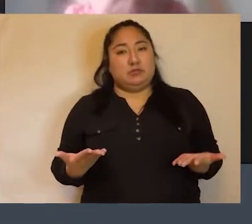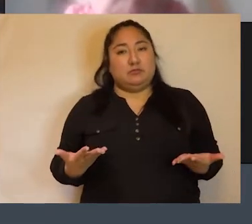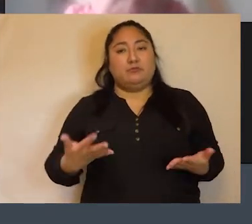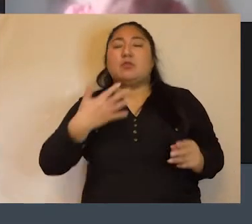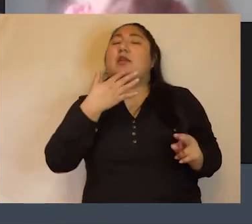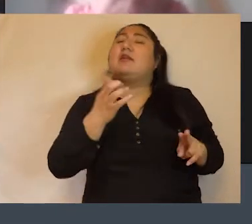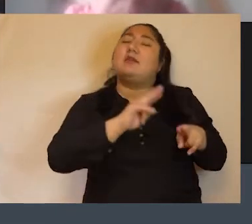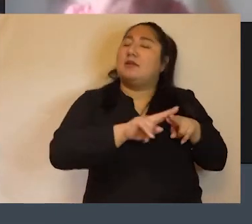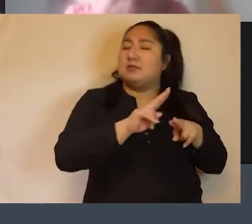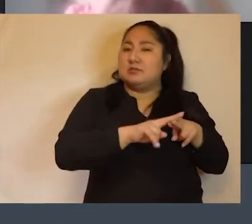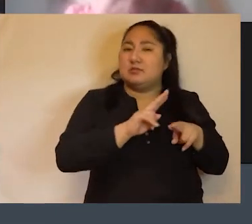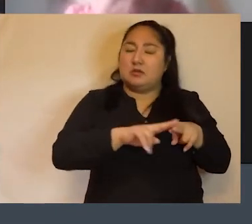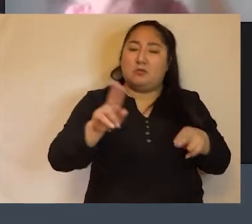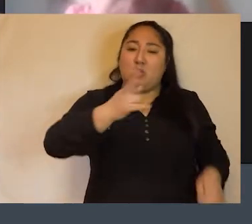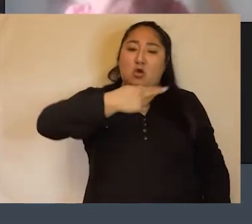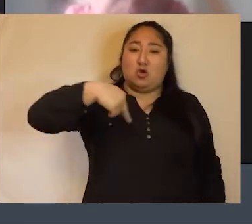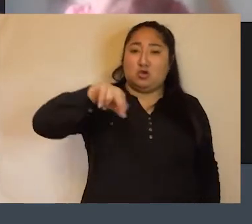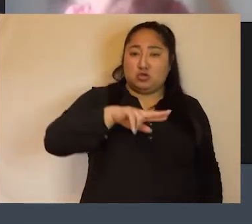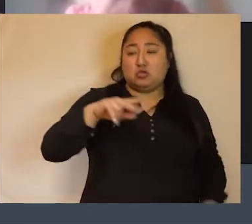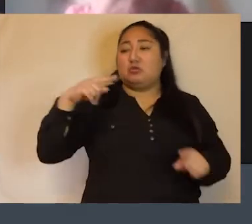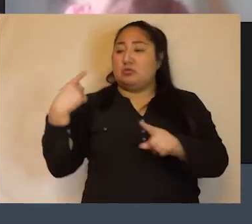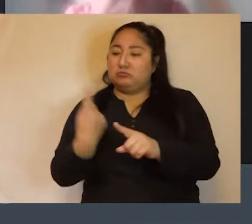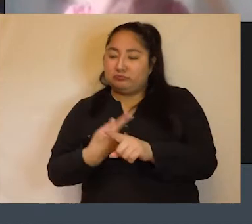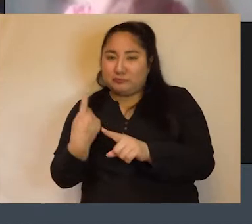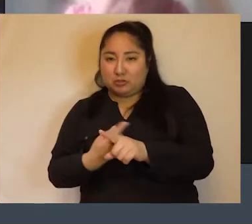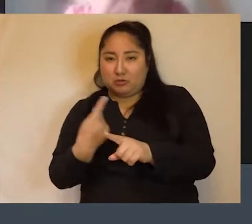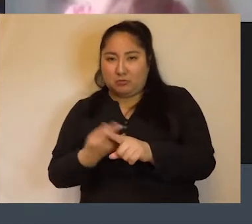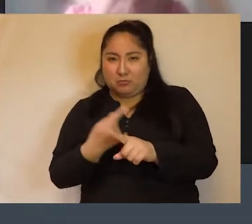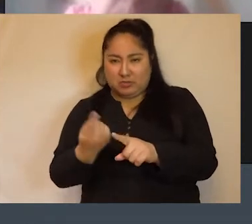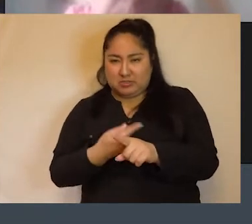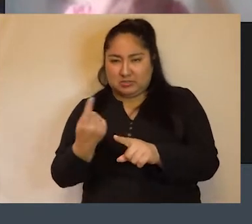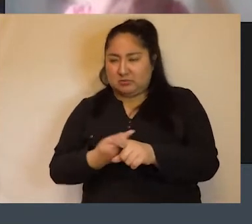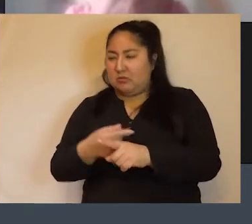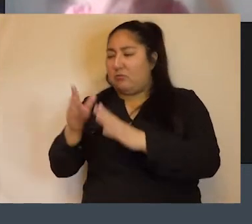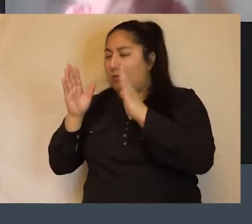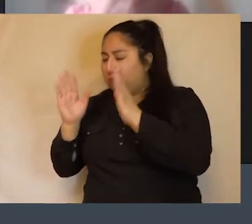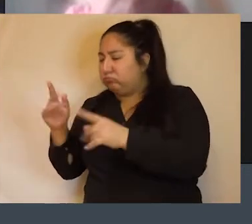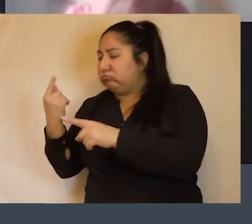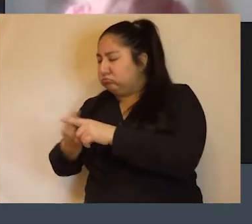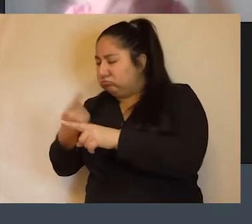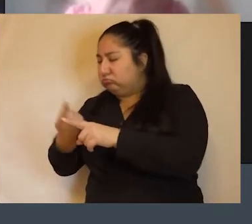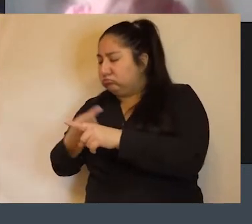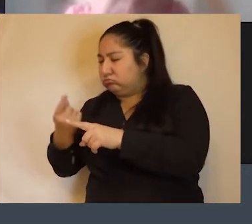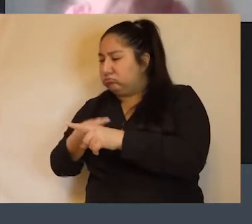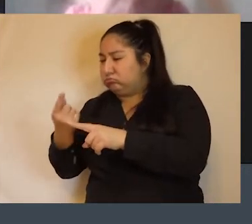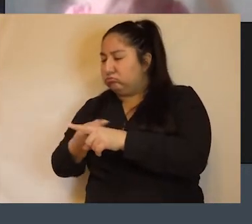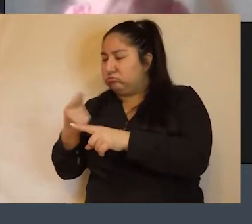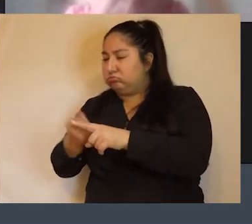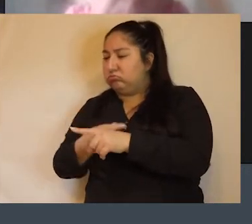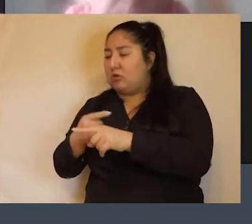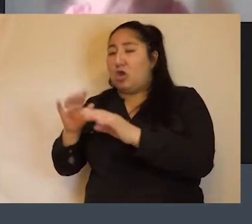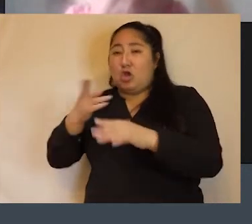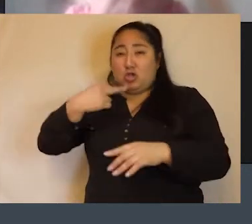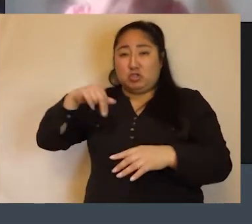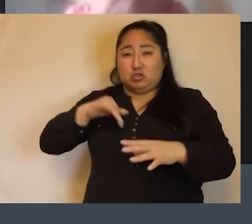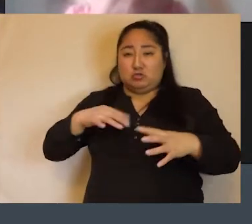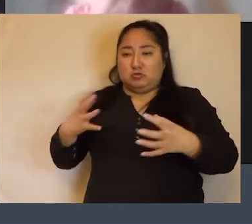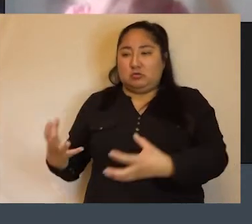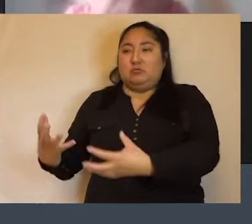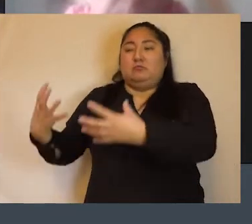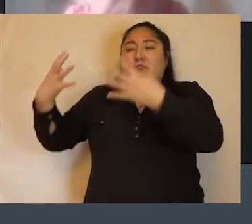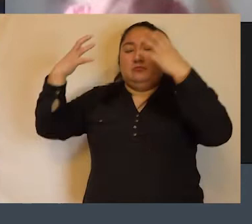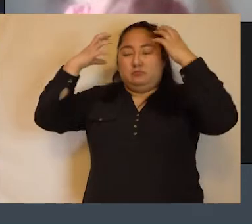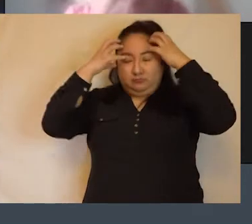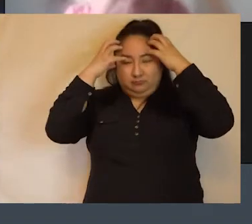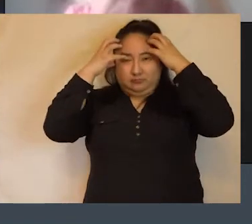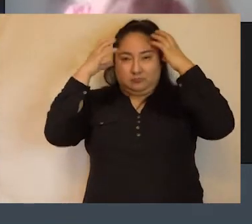Entonces, ¿qué es lo que hacemos? Nosotros conversamos, somos los oídos, los pies, las manos, ¿ya?, de las personas para